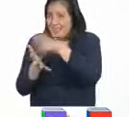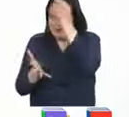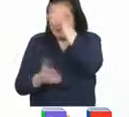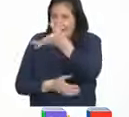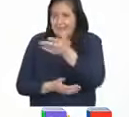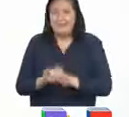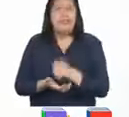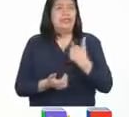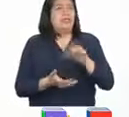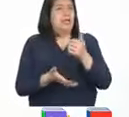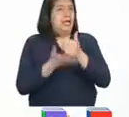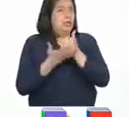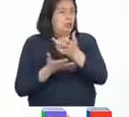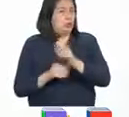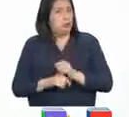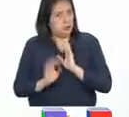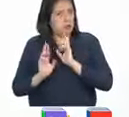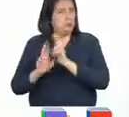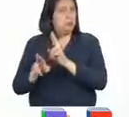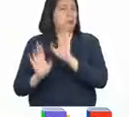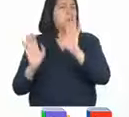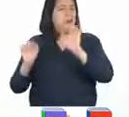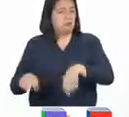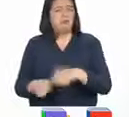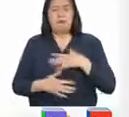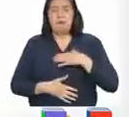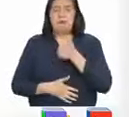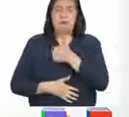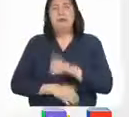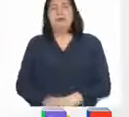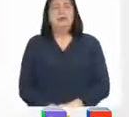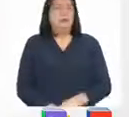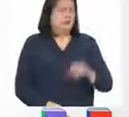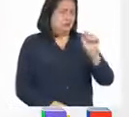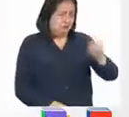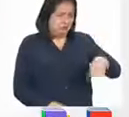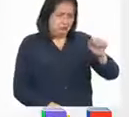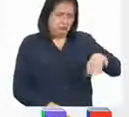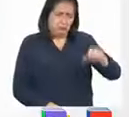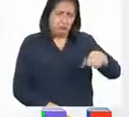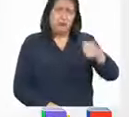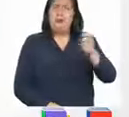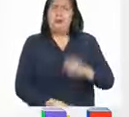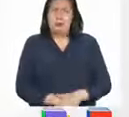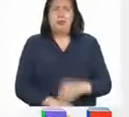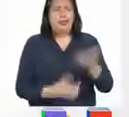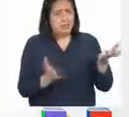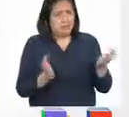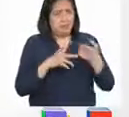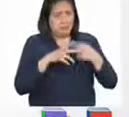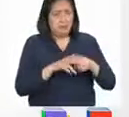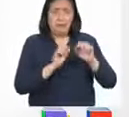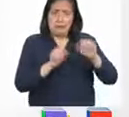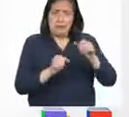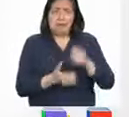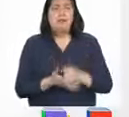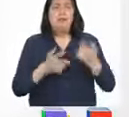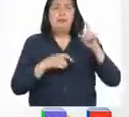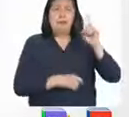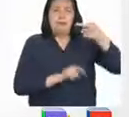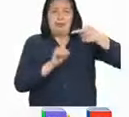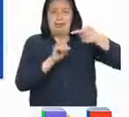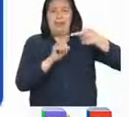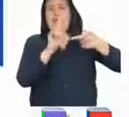de Arturo. Ayudarlo a resolver sus inquietudes será todo un placer. Claro que sí, Patricia. Así que empezaremos por la